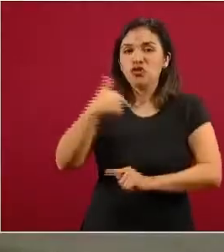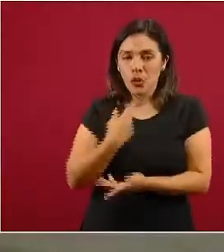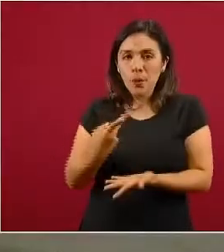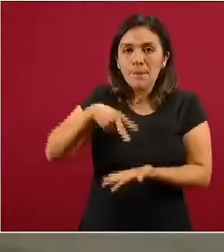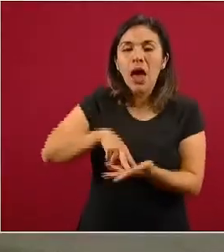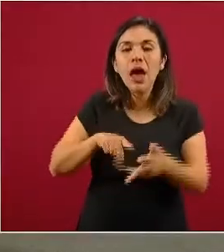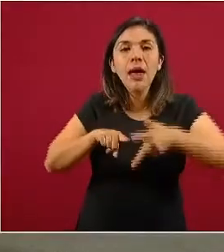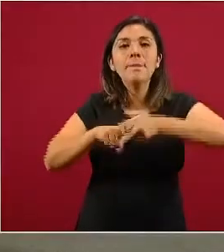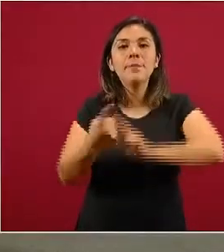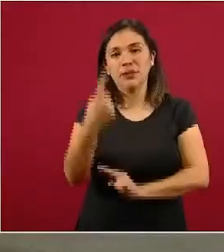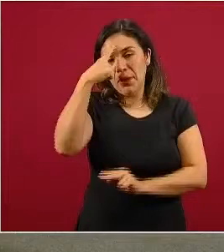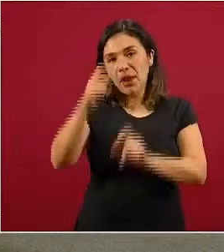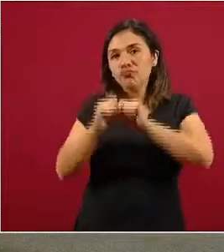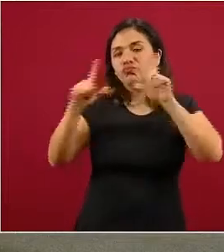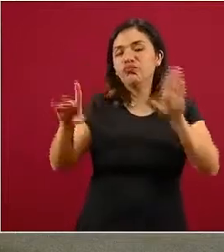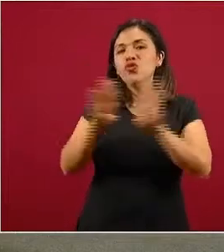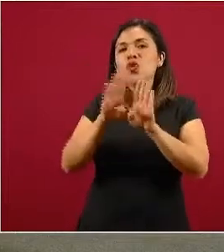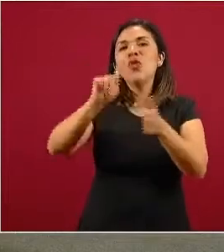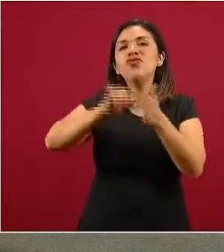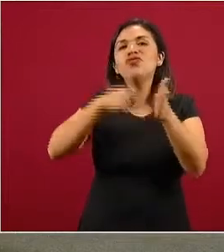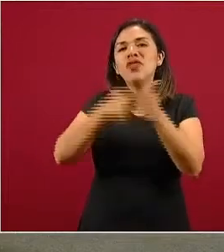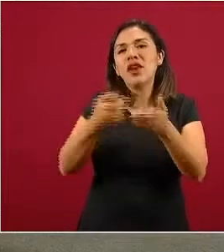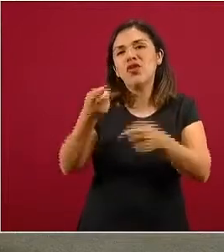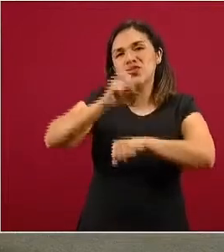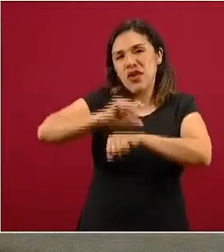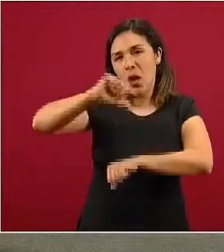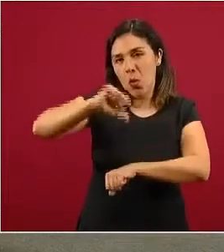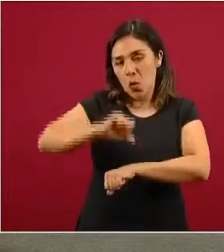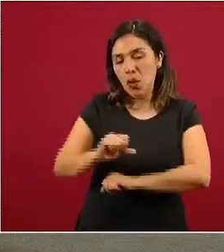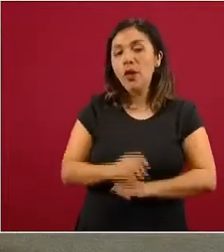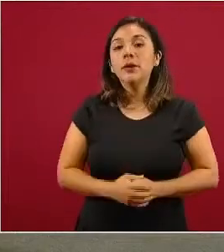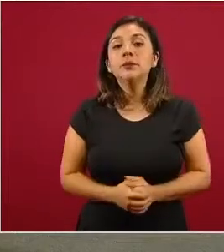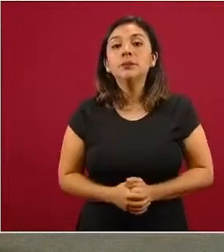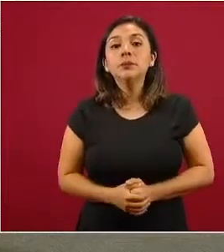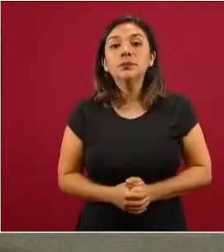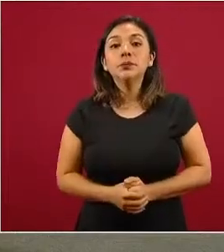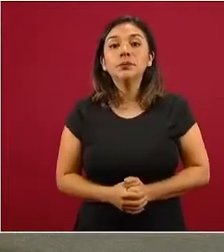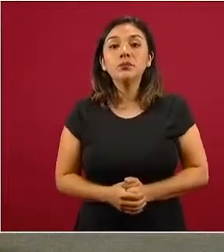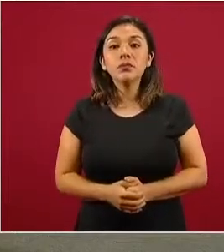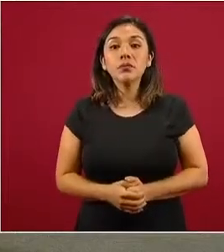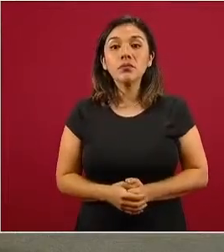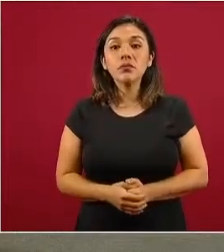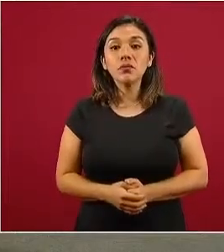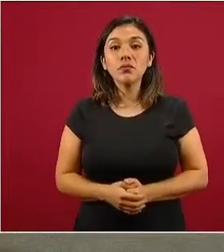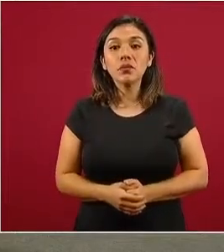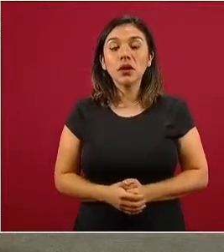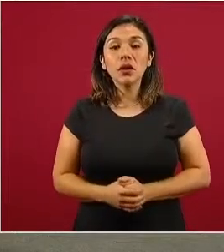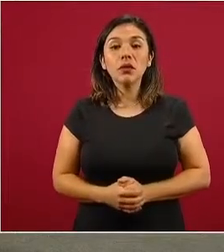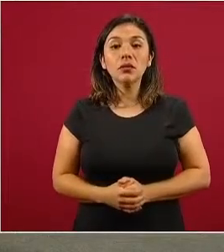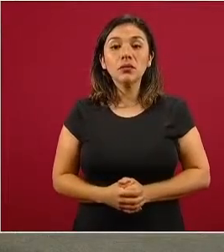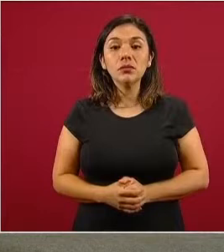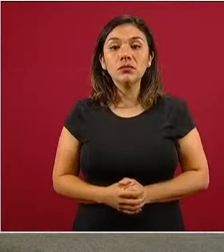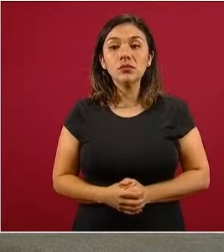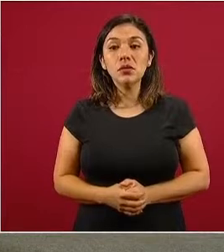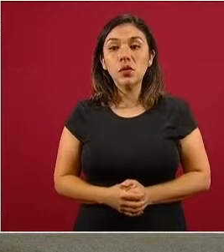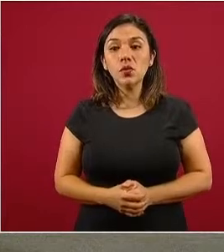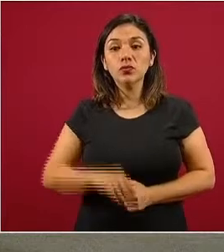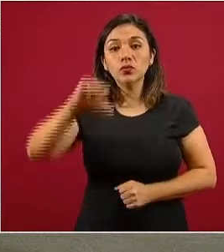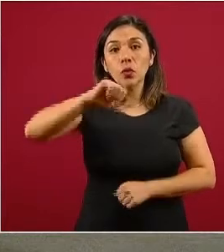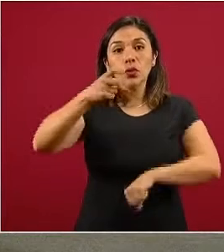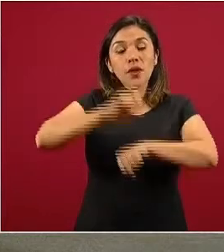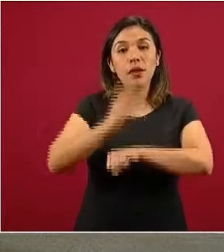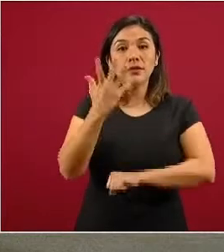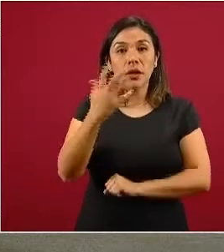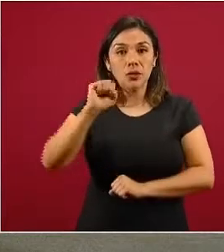palabra para presentar el informe técnico. Y pues hoy 5